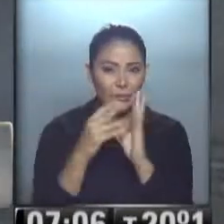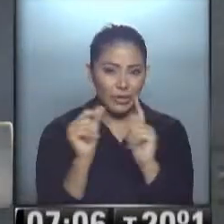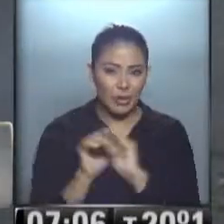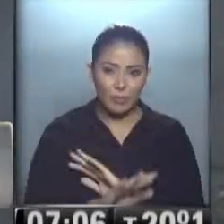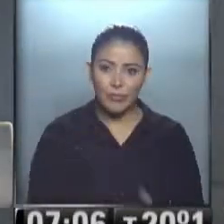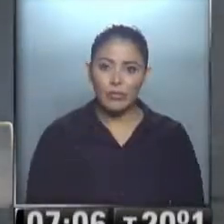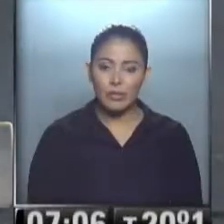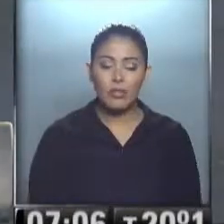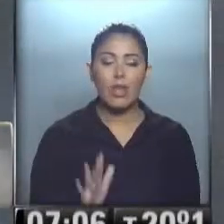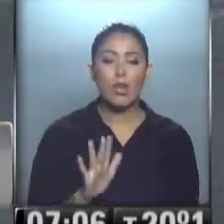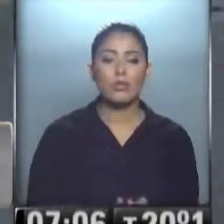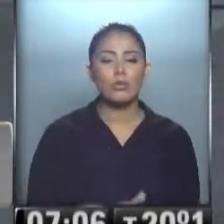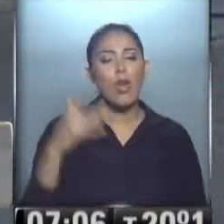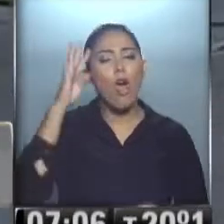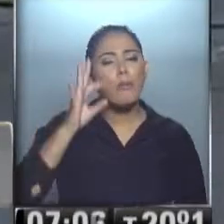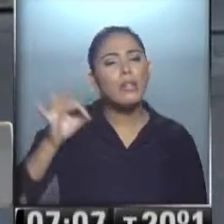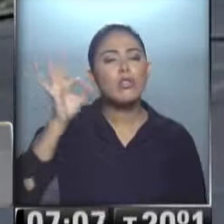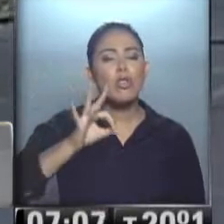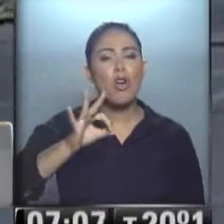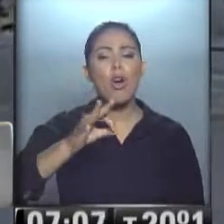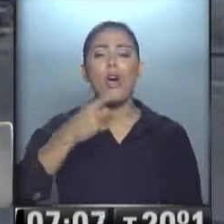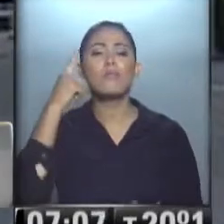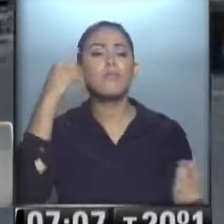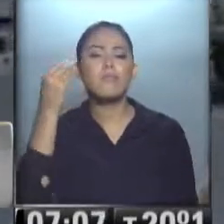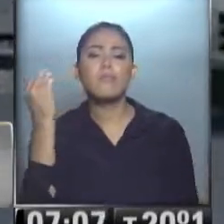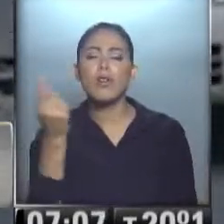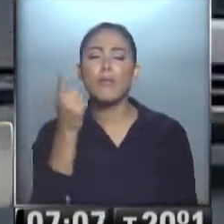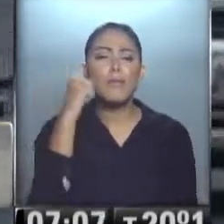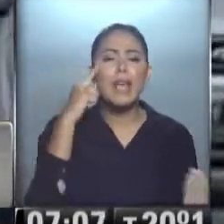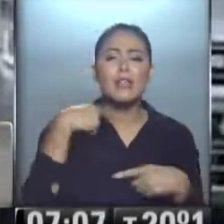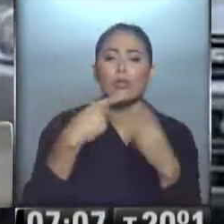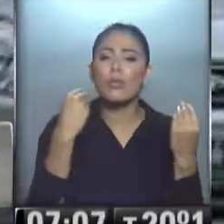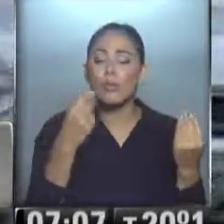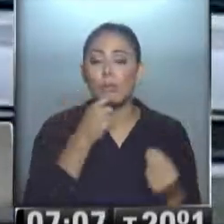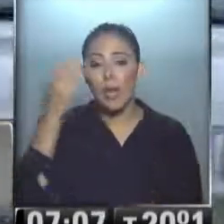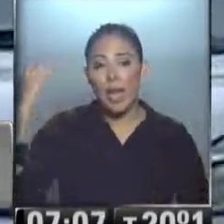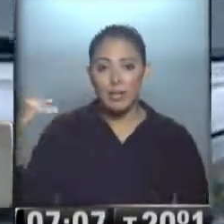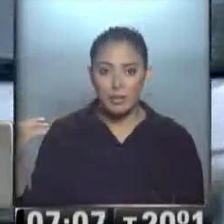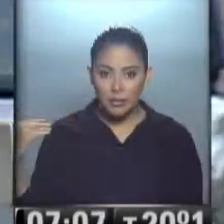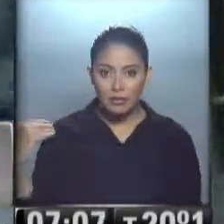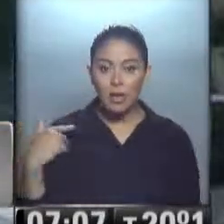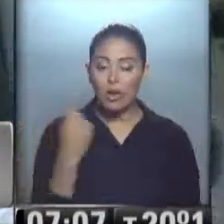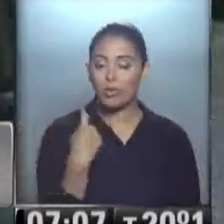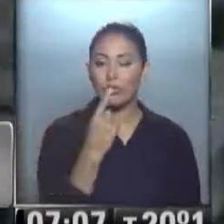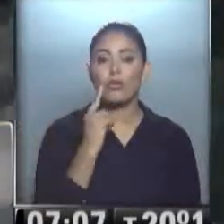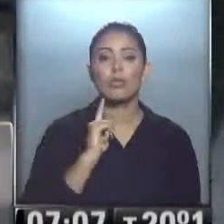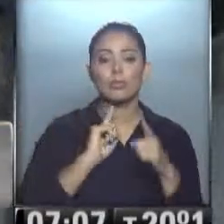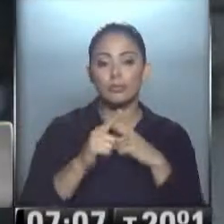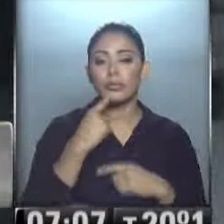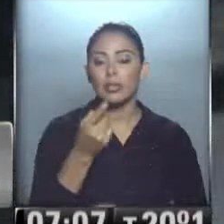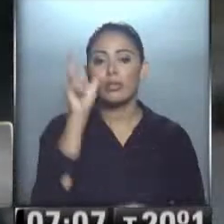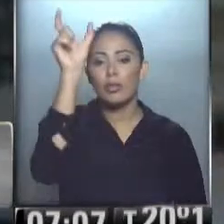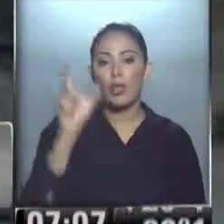con respecto a las opiniones a la postura a las expectativas en la jornada de ayer hablábamos directamente con